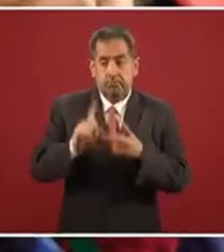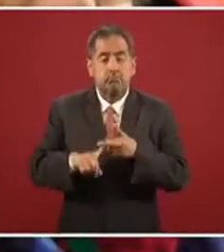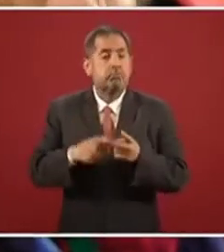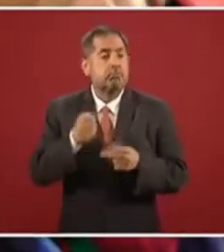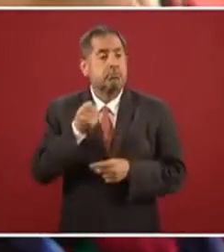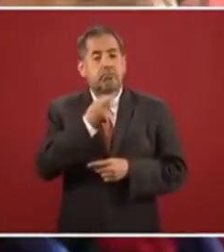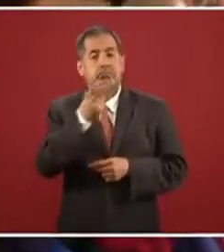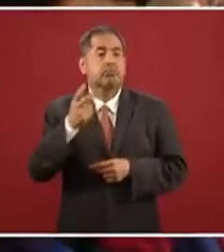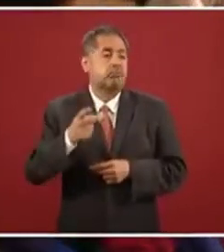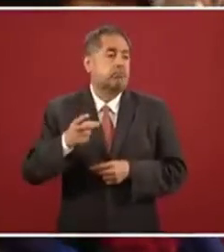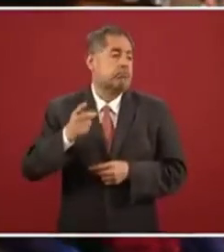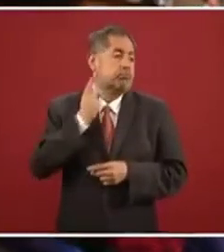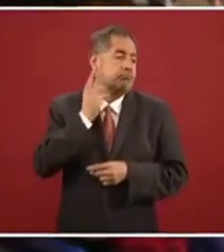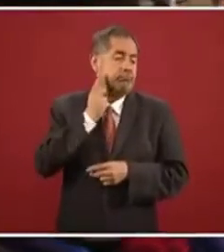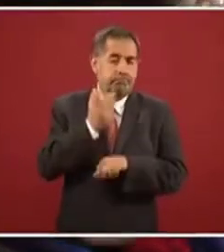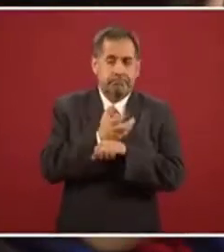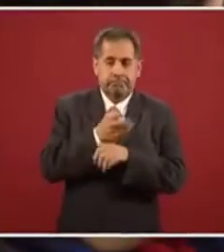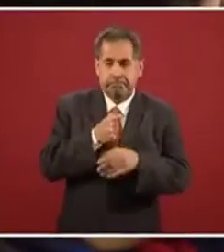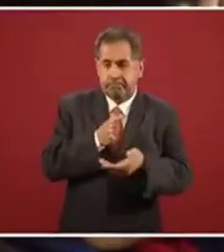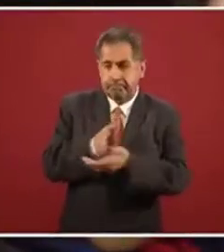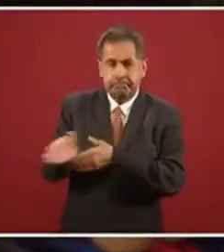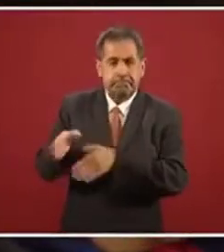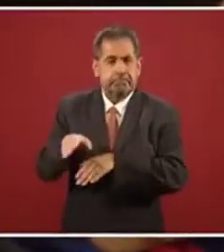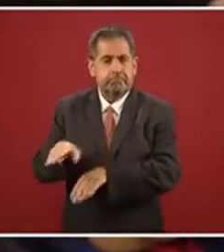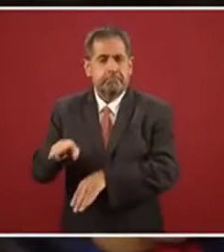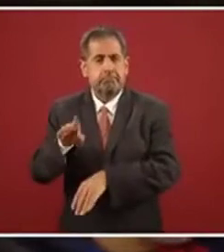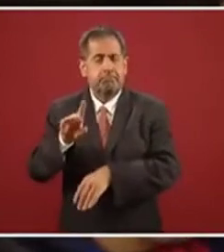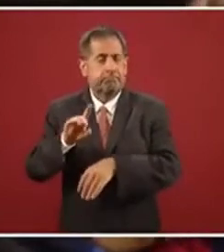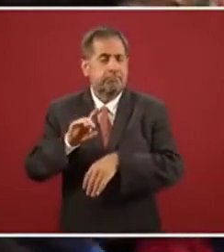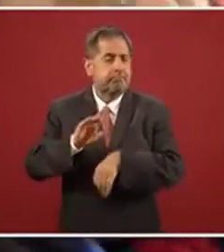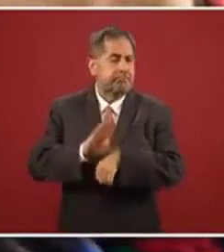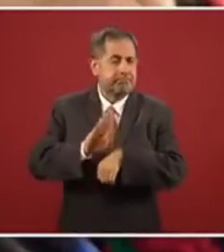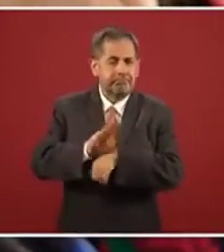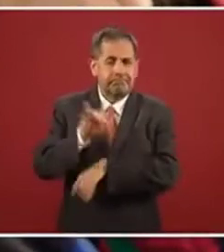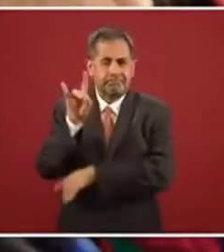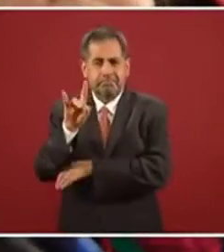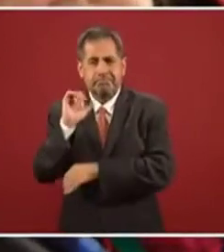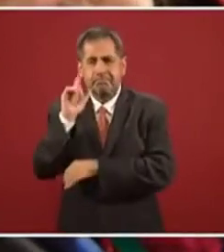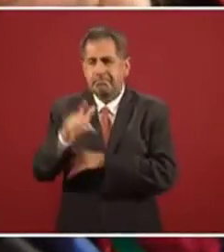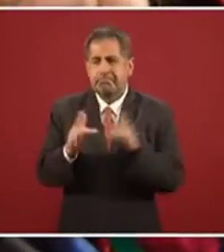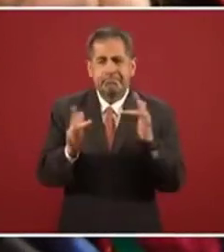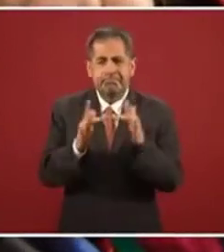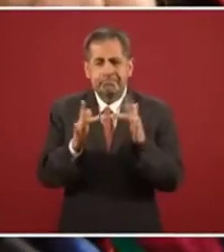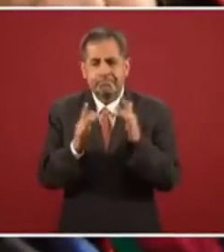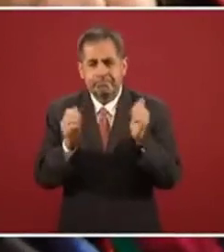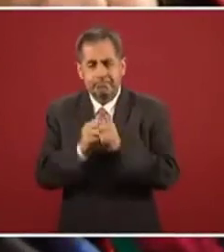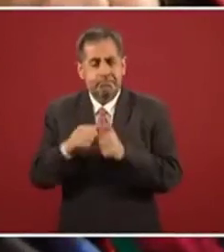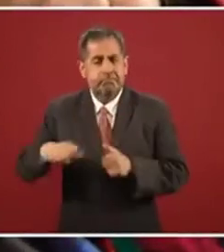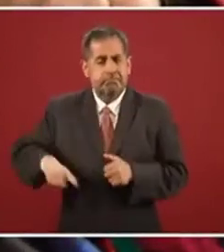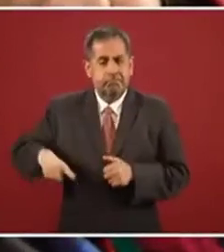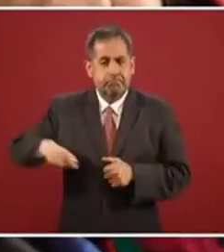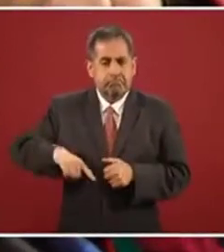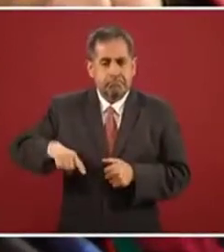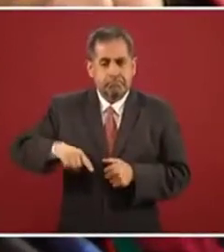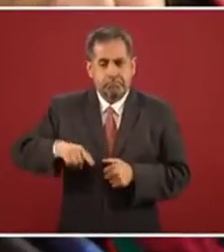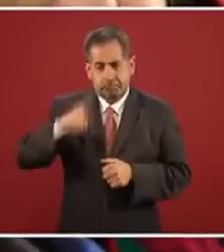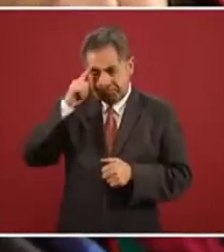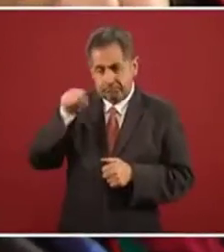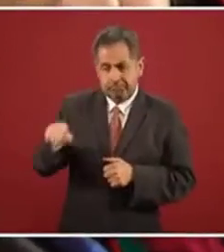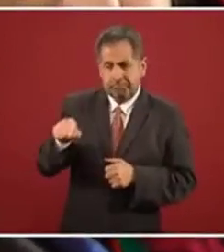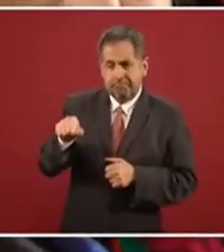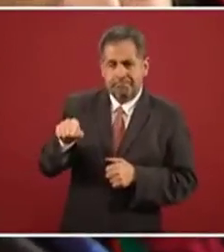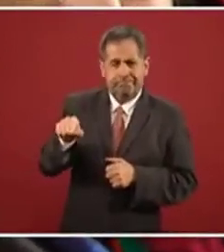legisladores de ese país en este tema de Bolivia, alguna comunicación de ellos directamente con el gobierno de facto, como